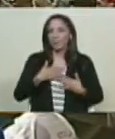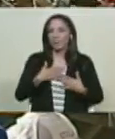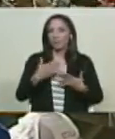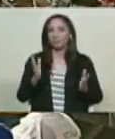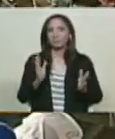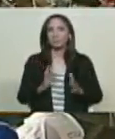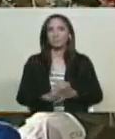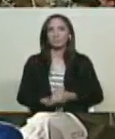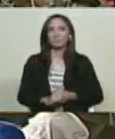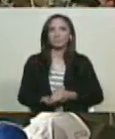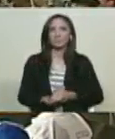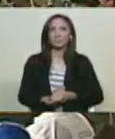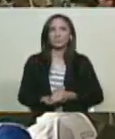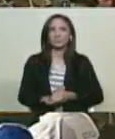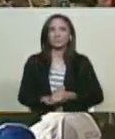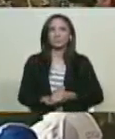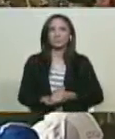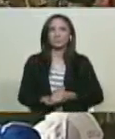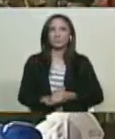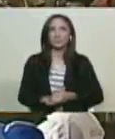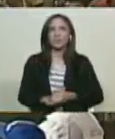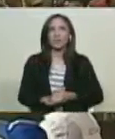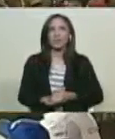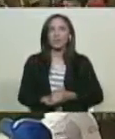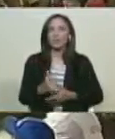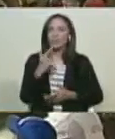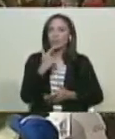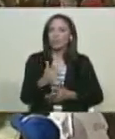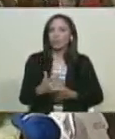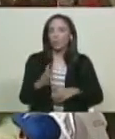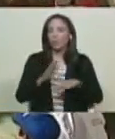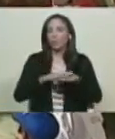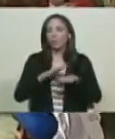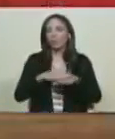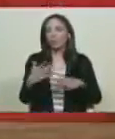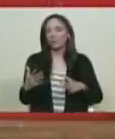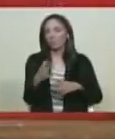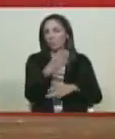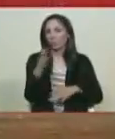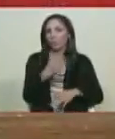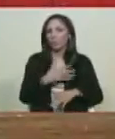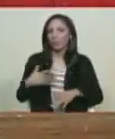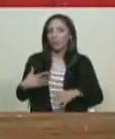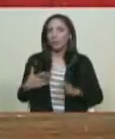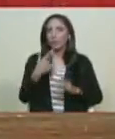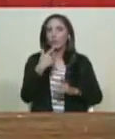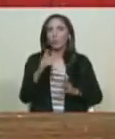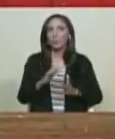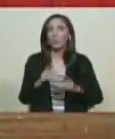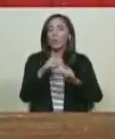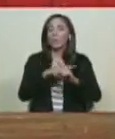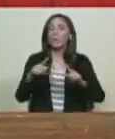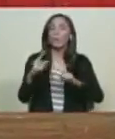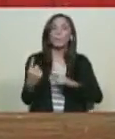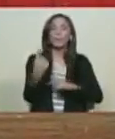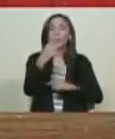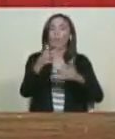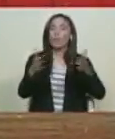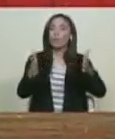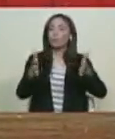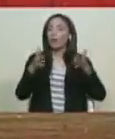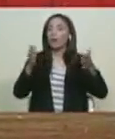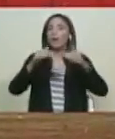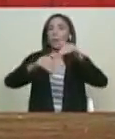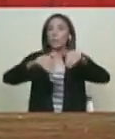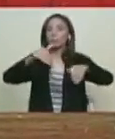Ah, les puedo dar el secreto. Cuando quieran. Pero primero vamos a ganar las elecciones